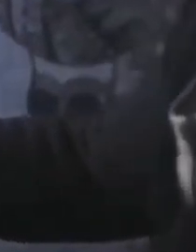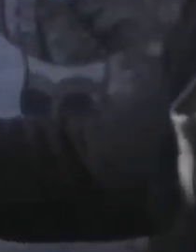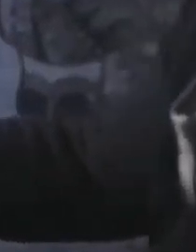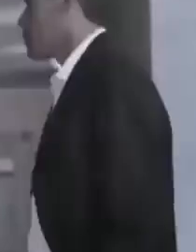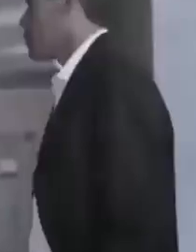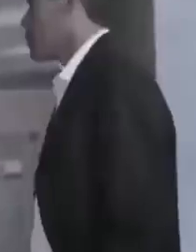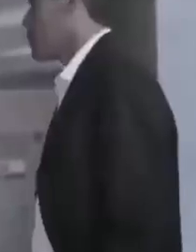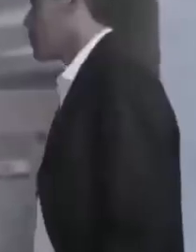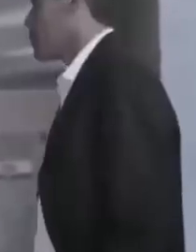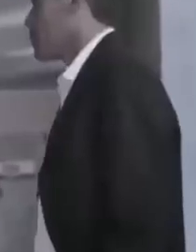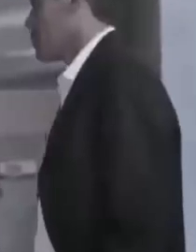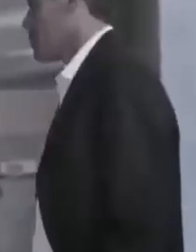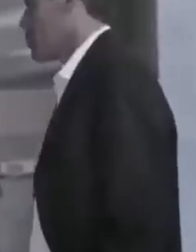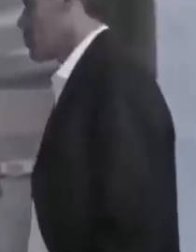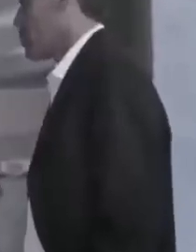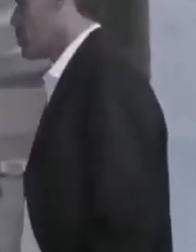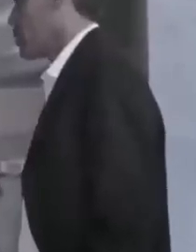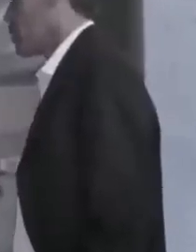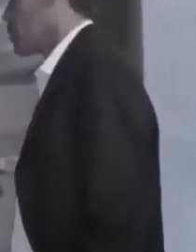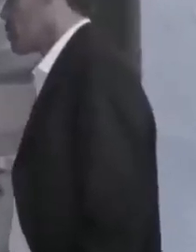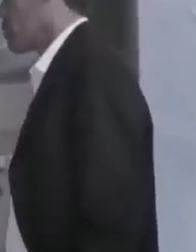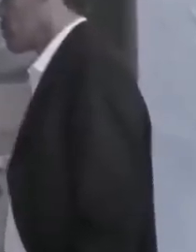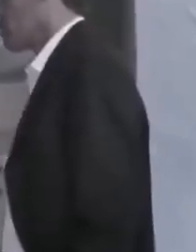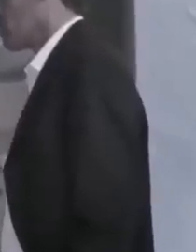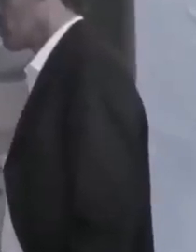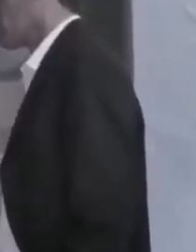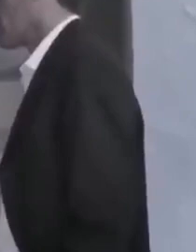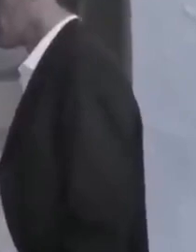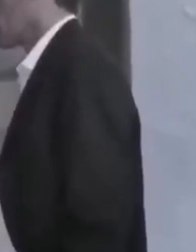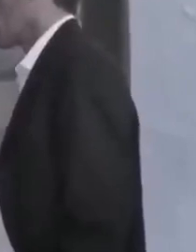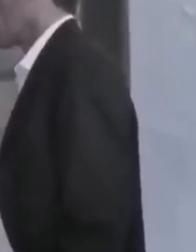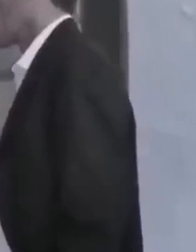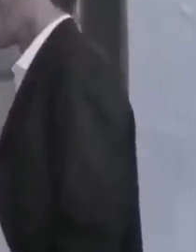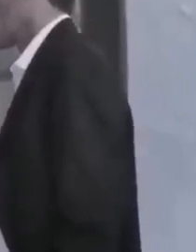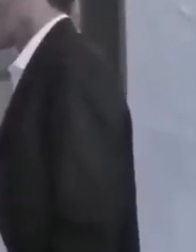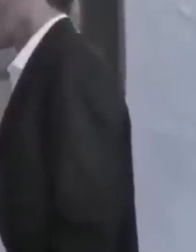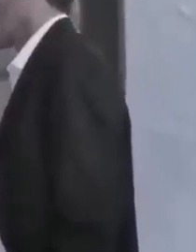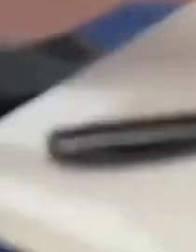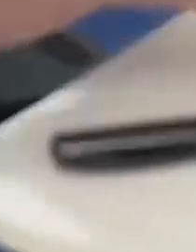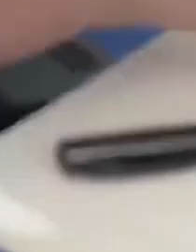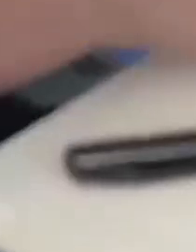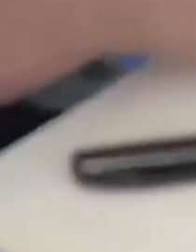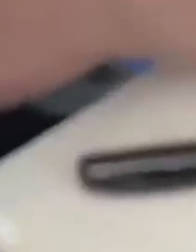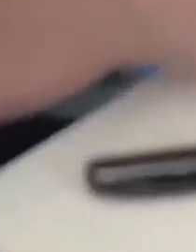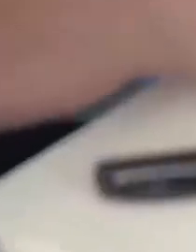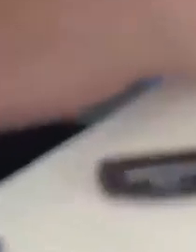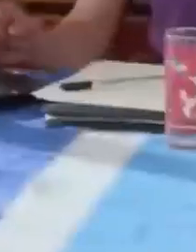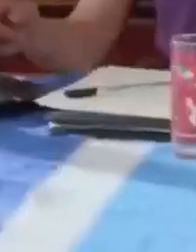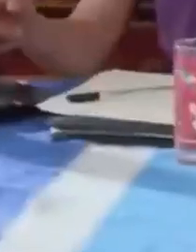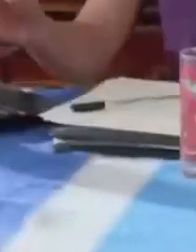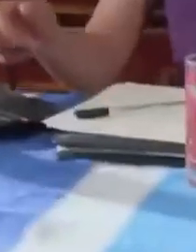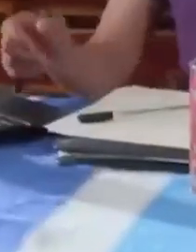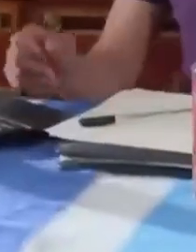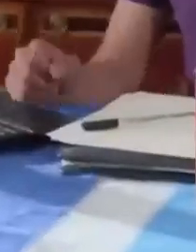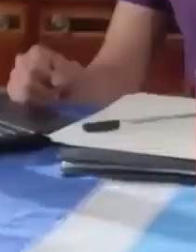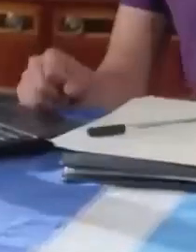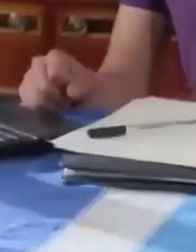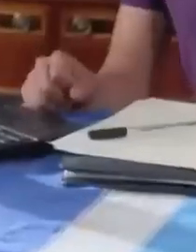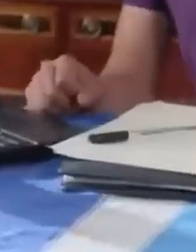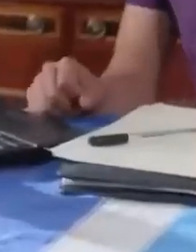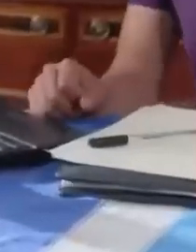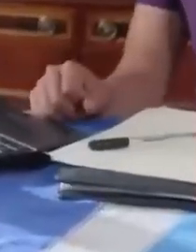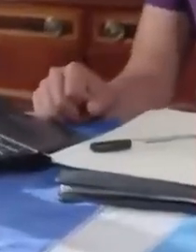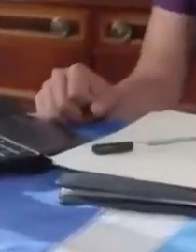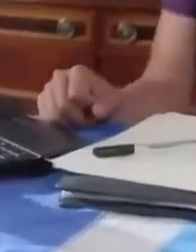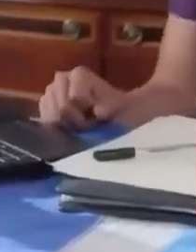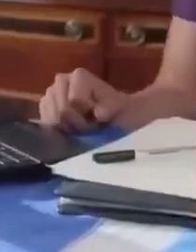Si no buscamos apoyo, podemos caer en situaciones más peligrosas, como las adicciones. Si tienes dudas o necesitas apoyo,